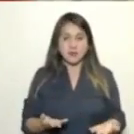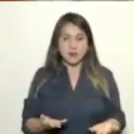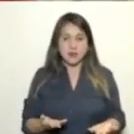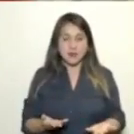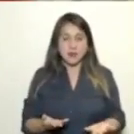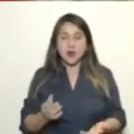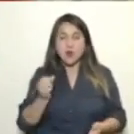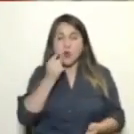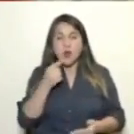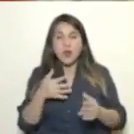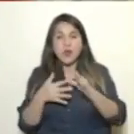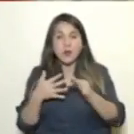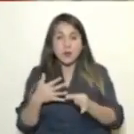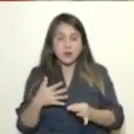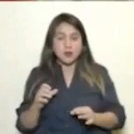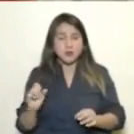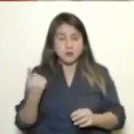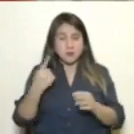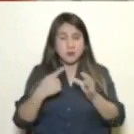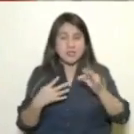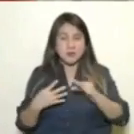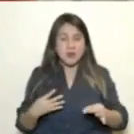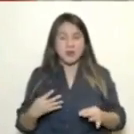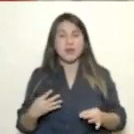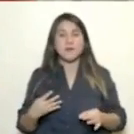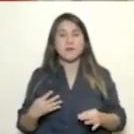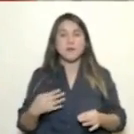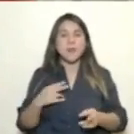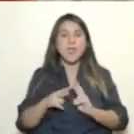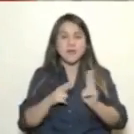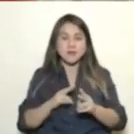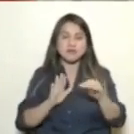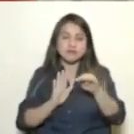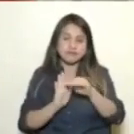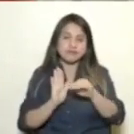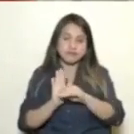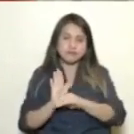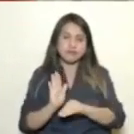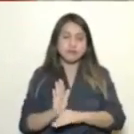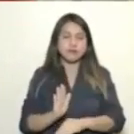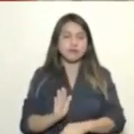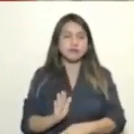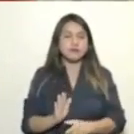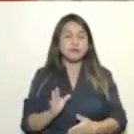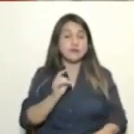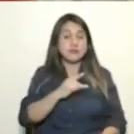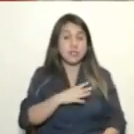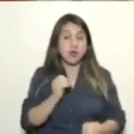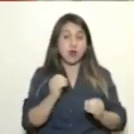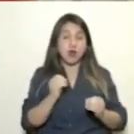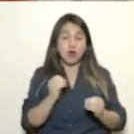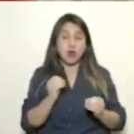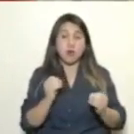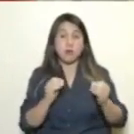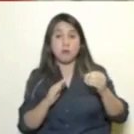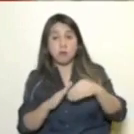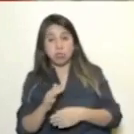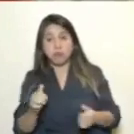que hacer? ¿Cuáles serían los elementos principales de una hoja de ruta para que Chile, porque hay dos posibilidades, o nos hundimos con